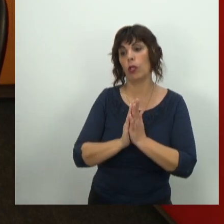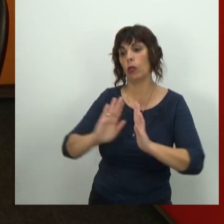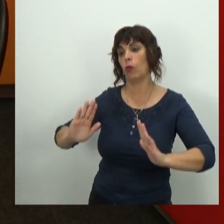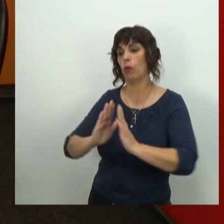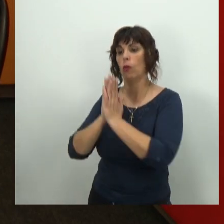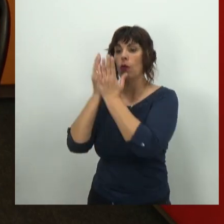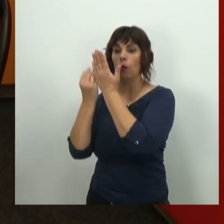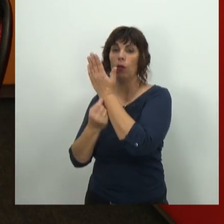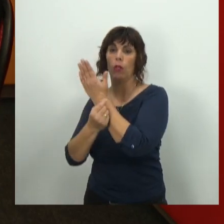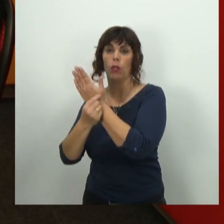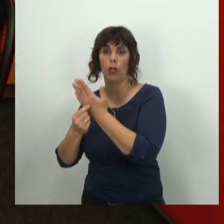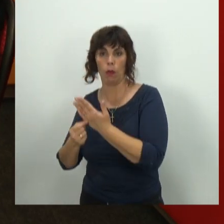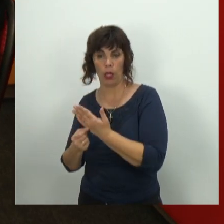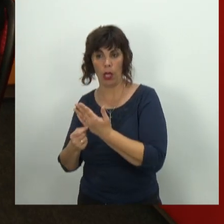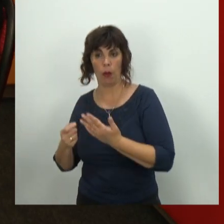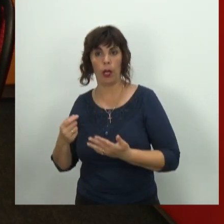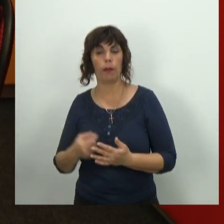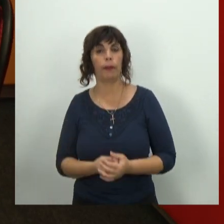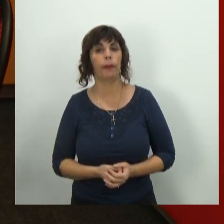por el Espíritu Santo de Dios.